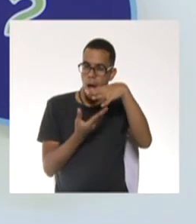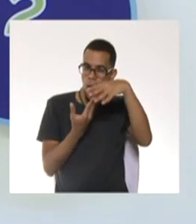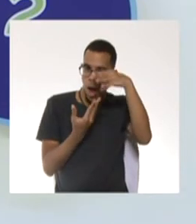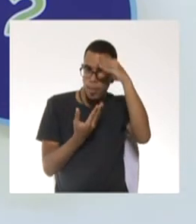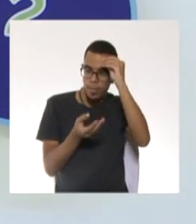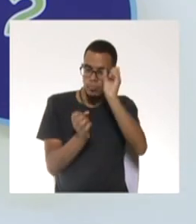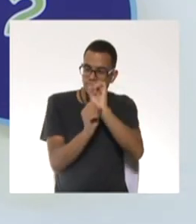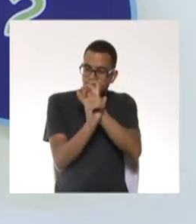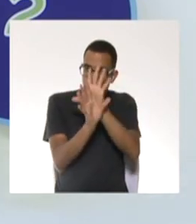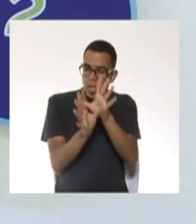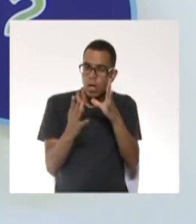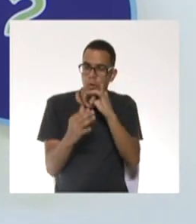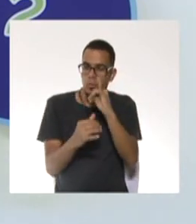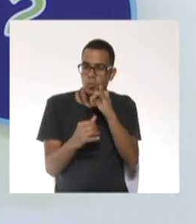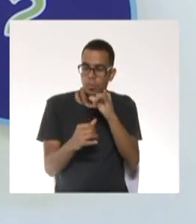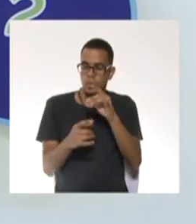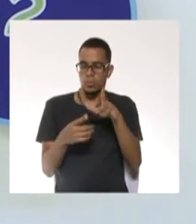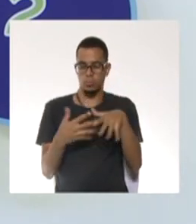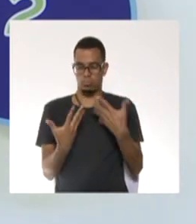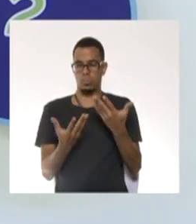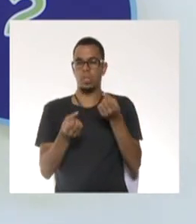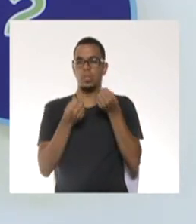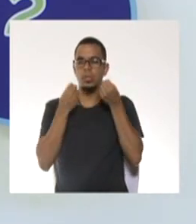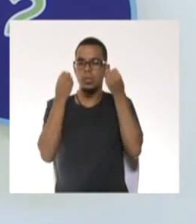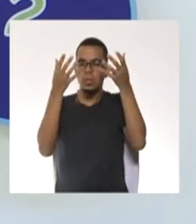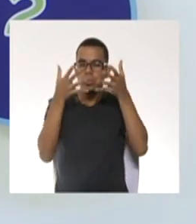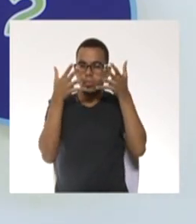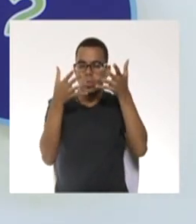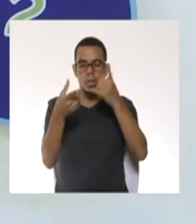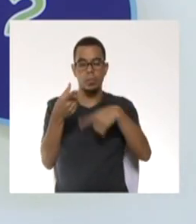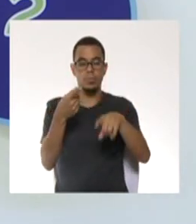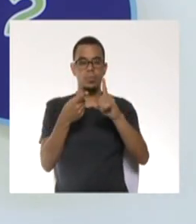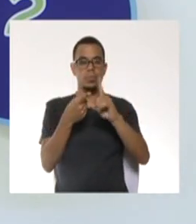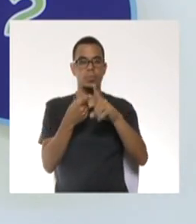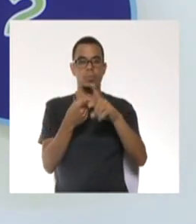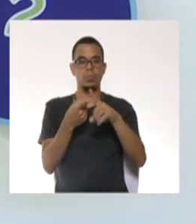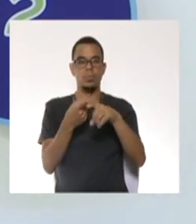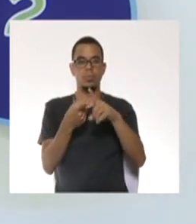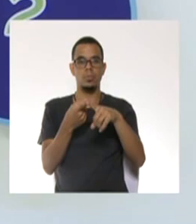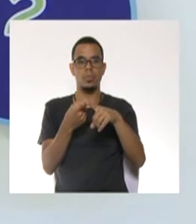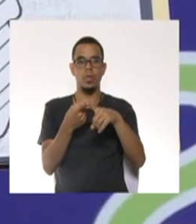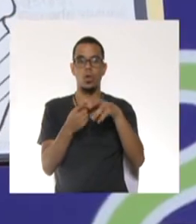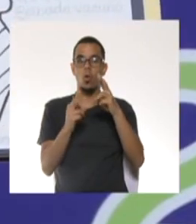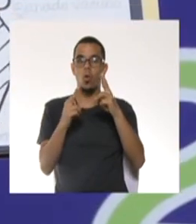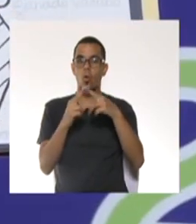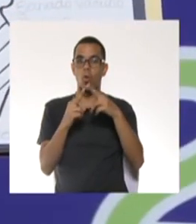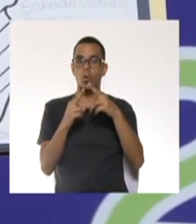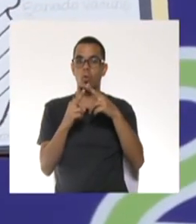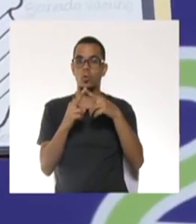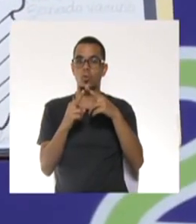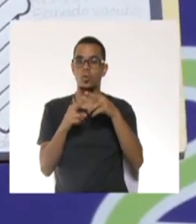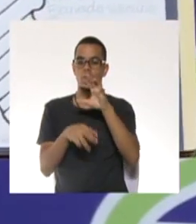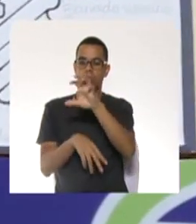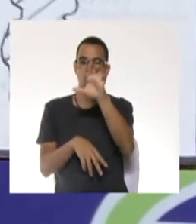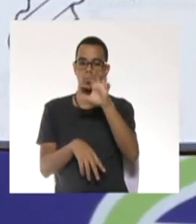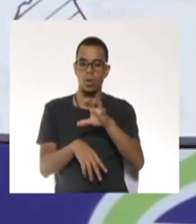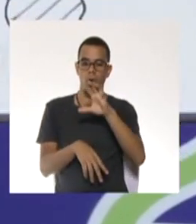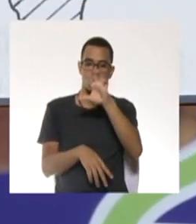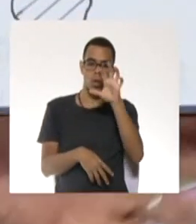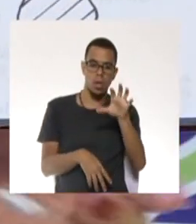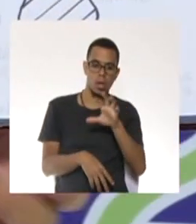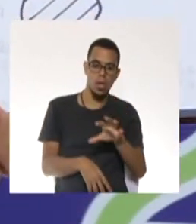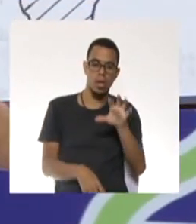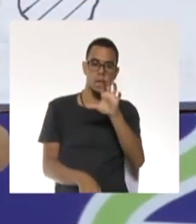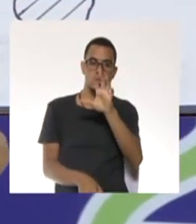en primer lugar, conocer detalladamente nuestro país, cada uno de los estados. En